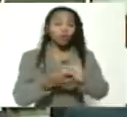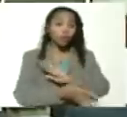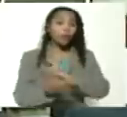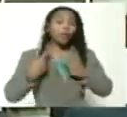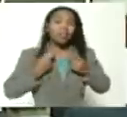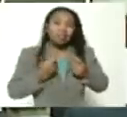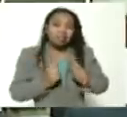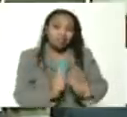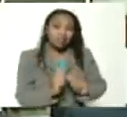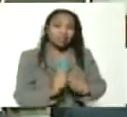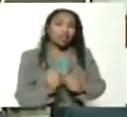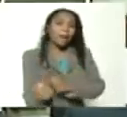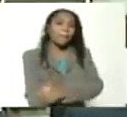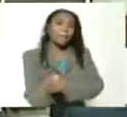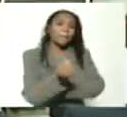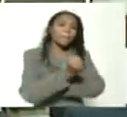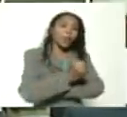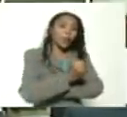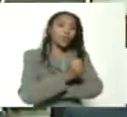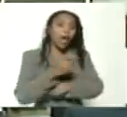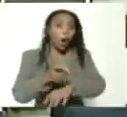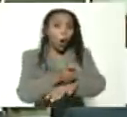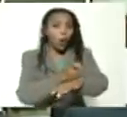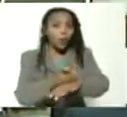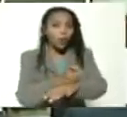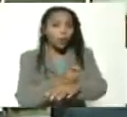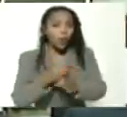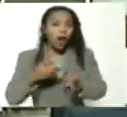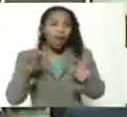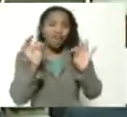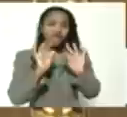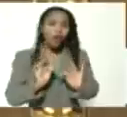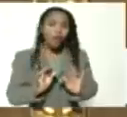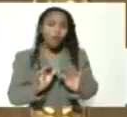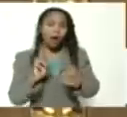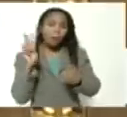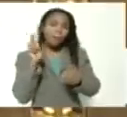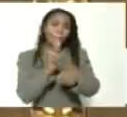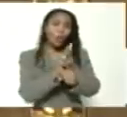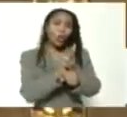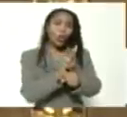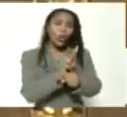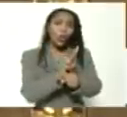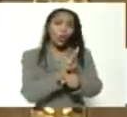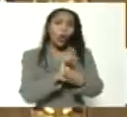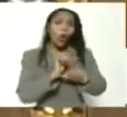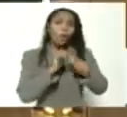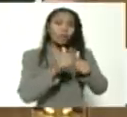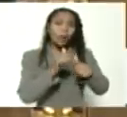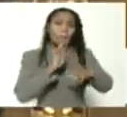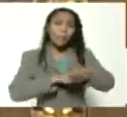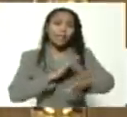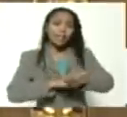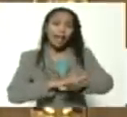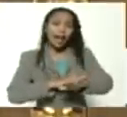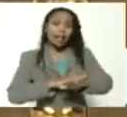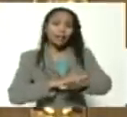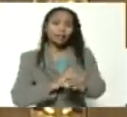intentos de derrocamiento del gobierno por la vía violenta, que comenzaron a sucederse, aparte